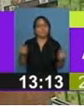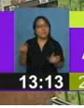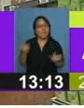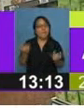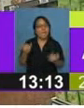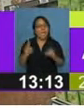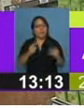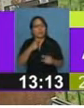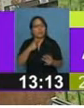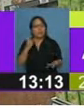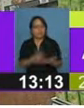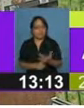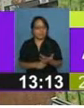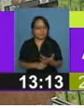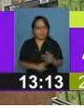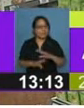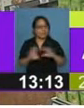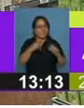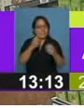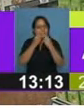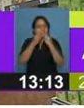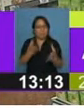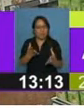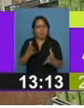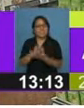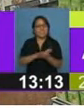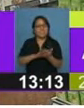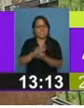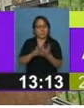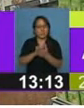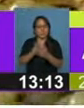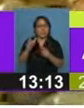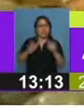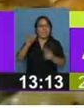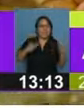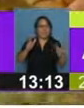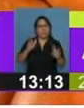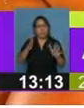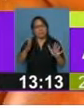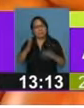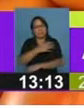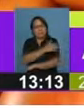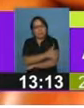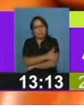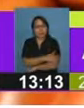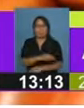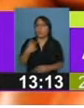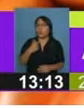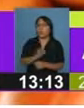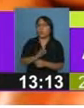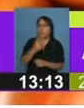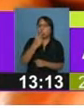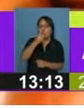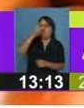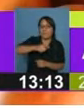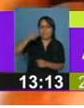para justamente mejorar la situación de la clase media y la clase baja. Cuando hablamos de una familia tipo, son dos